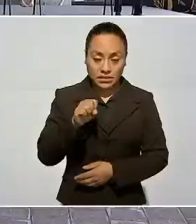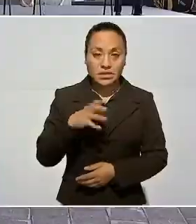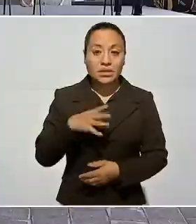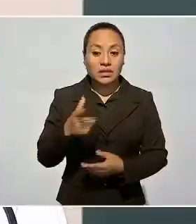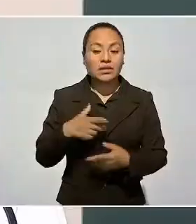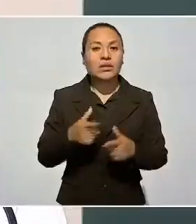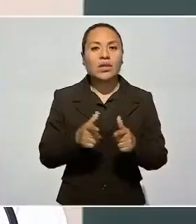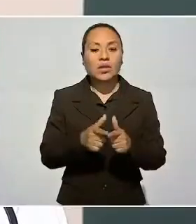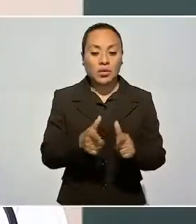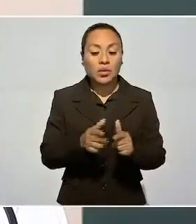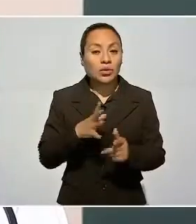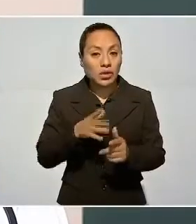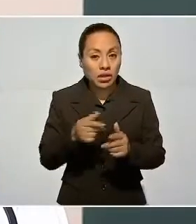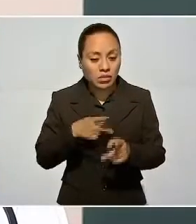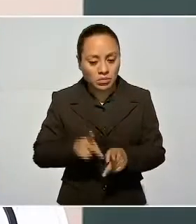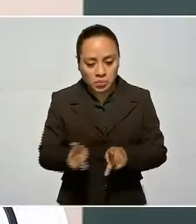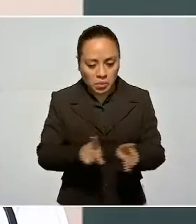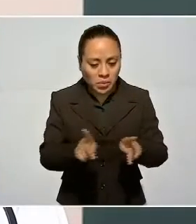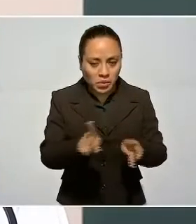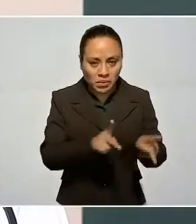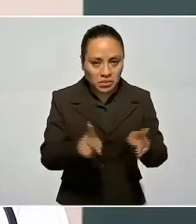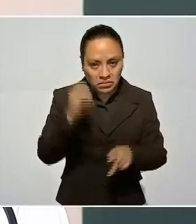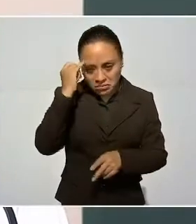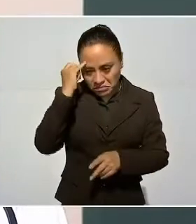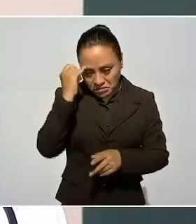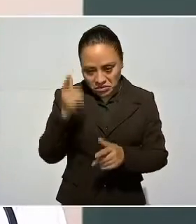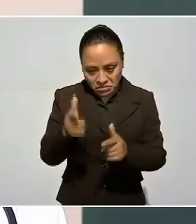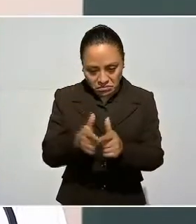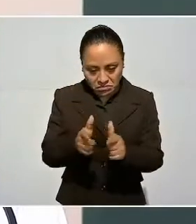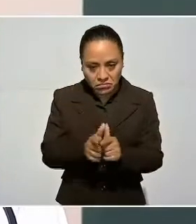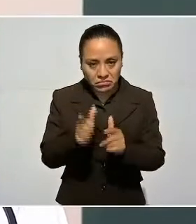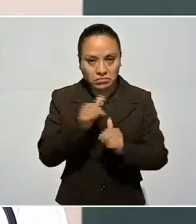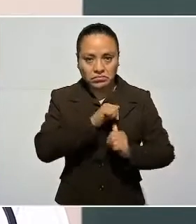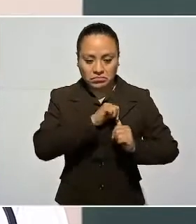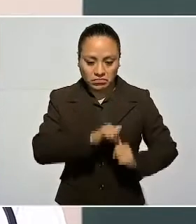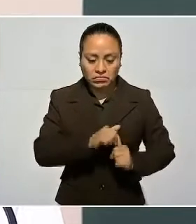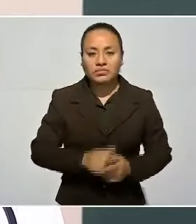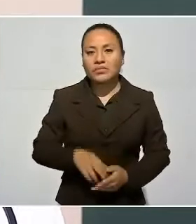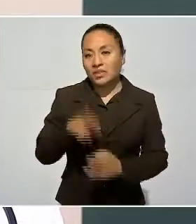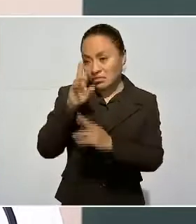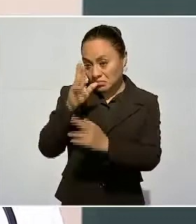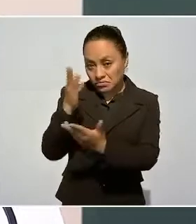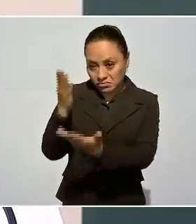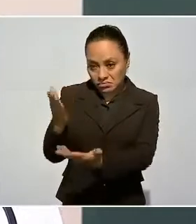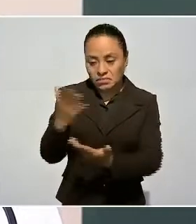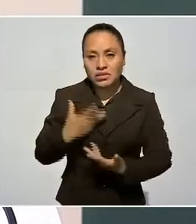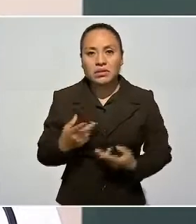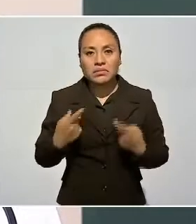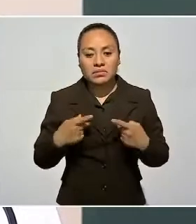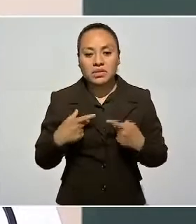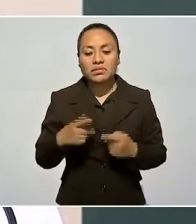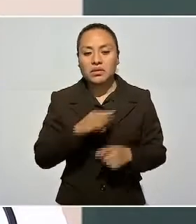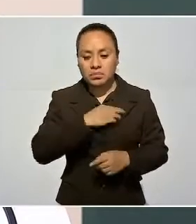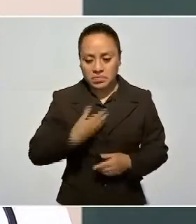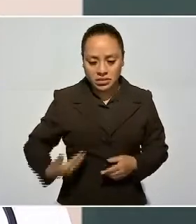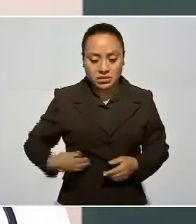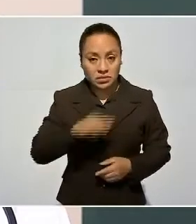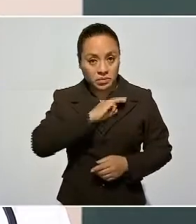los Pueblos Indígenas, respetables presidentes municipales que integran la Unión Liberal de